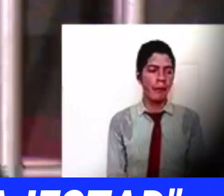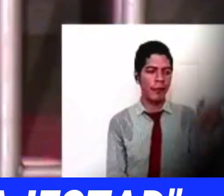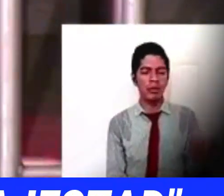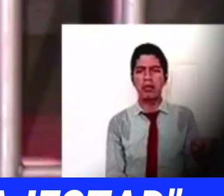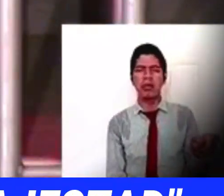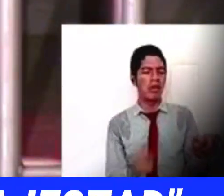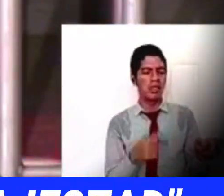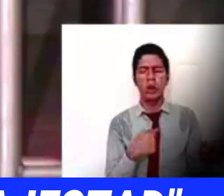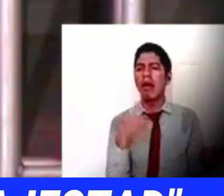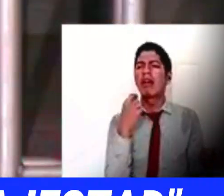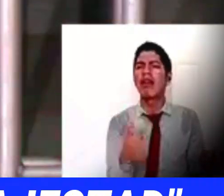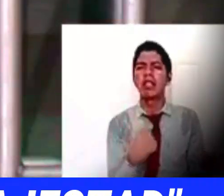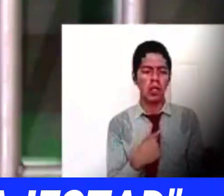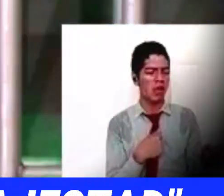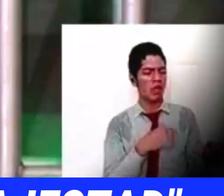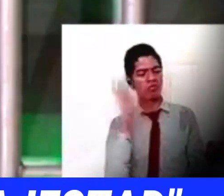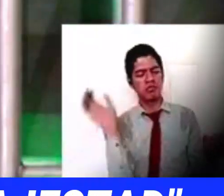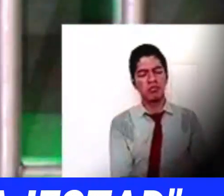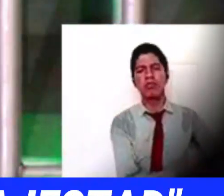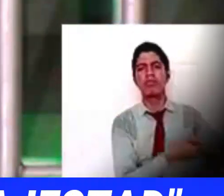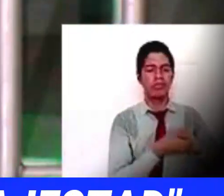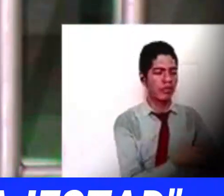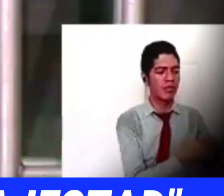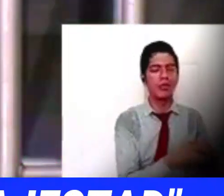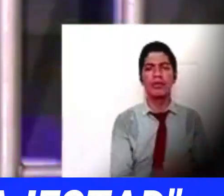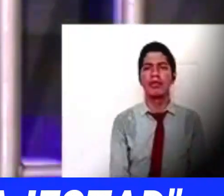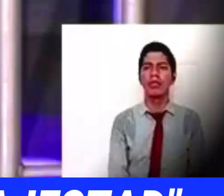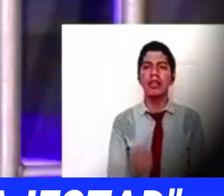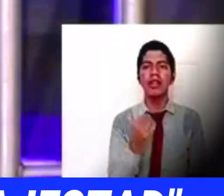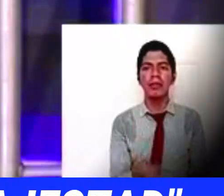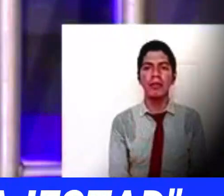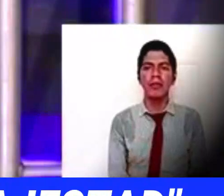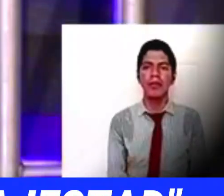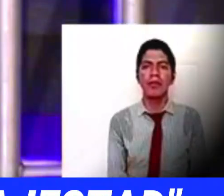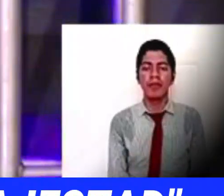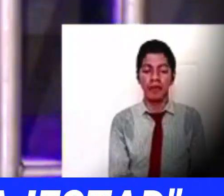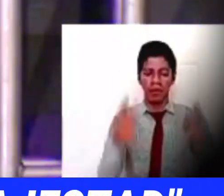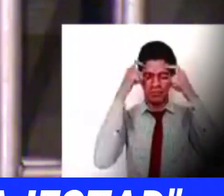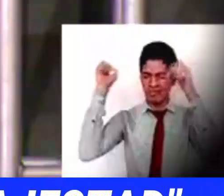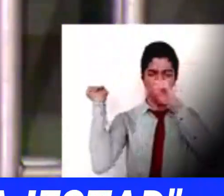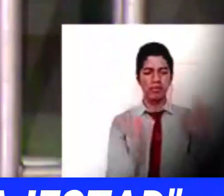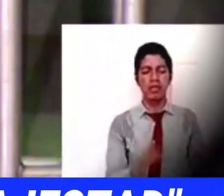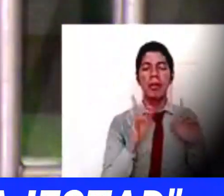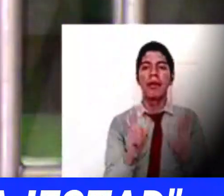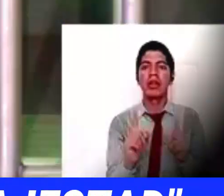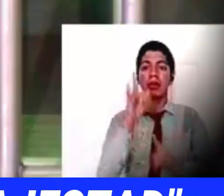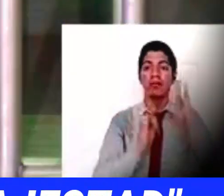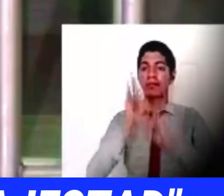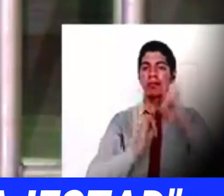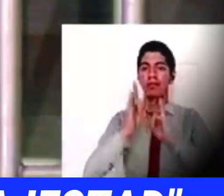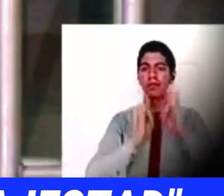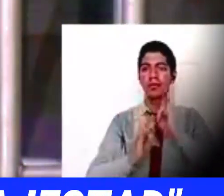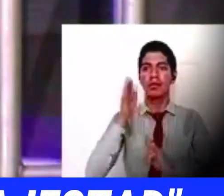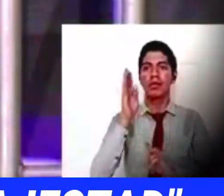el mundo, estaba a punto de tirarme la corona y dejarla allí. Oh, pero escuché la palabra, palabra de Dios, y fui fortalecido.